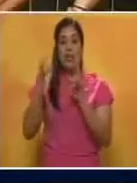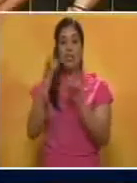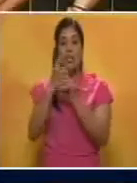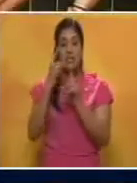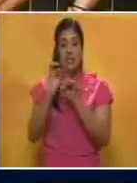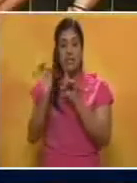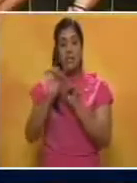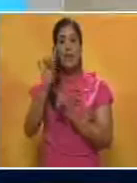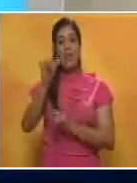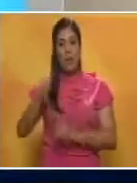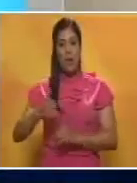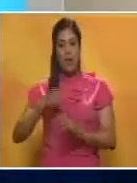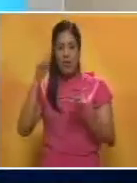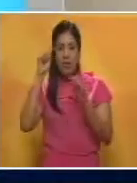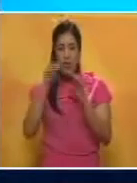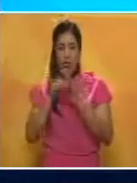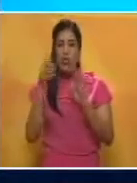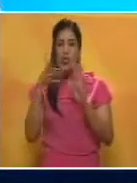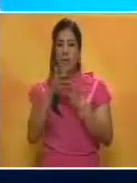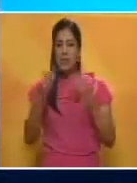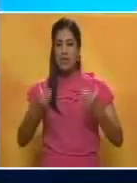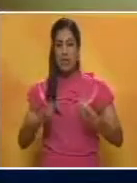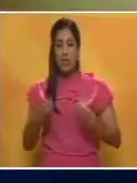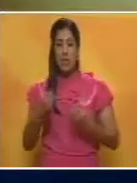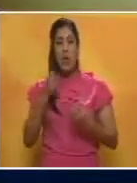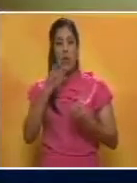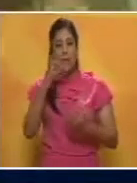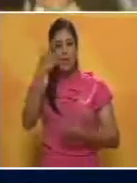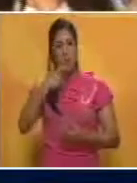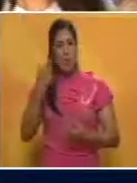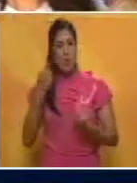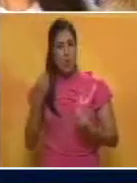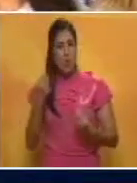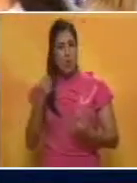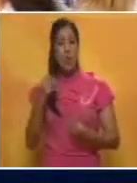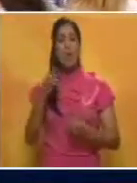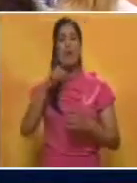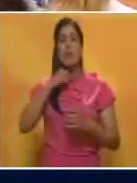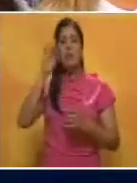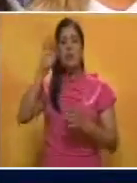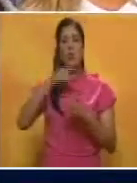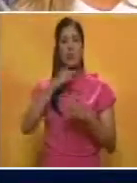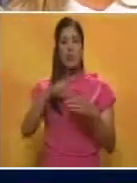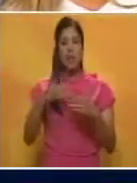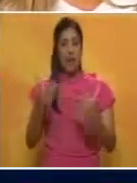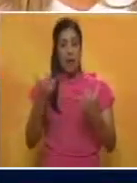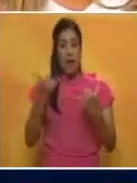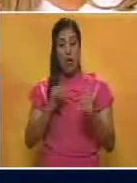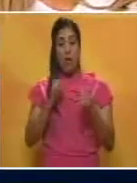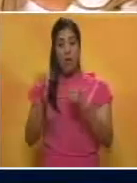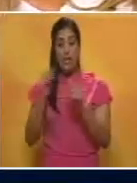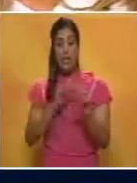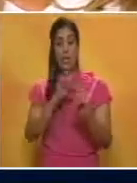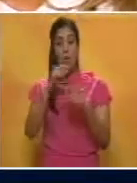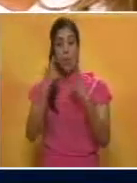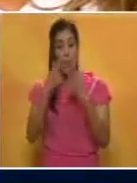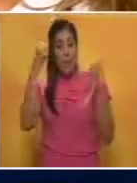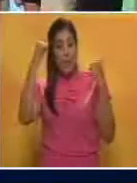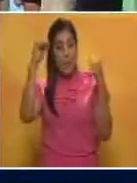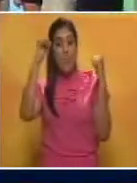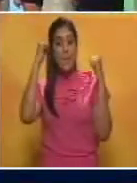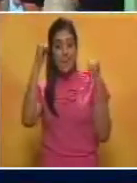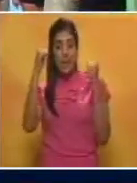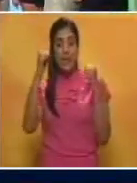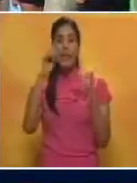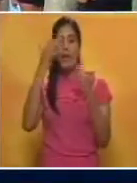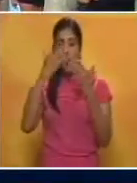tramoya. Aprovechó para indagar más sobre sus vidas, conocer sus personalidades y aspiraciones. A partir de ahora, ellas comenzarán los entrenamientos